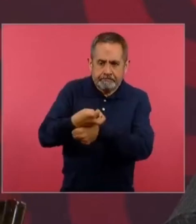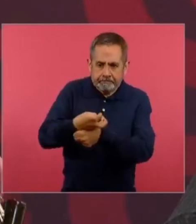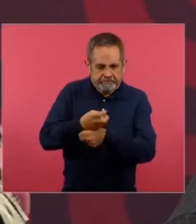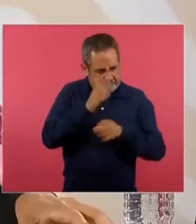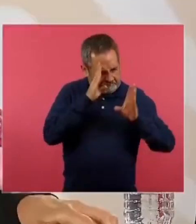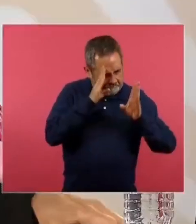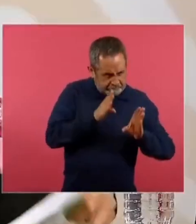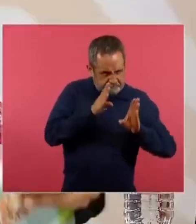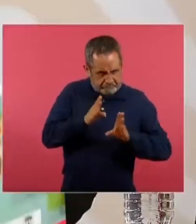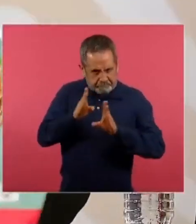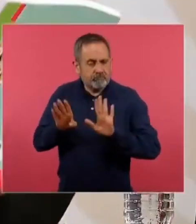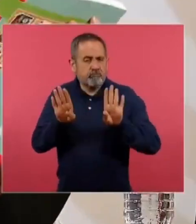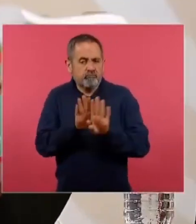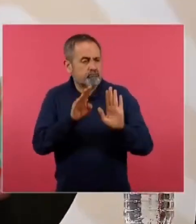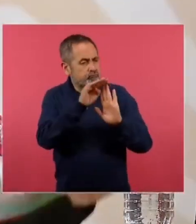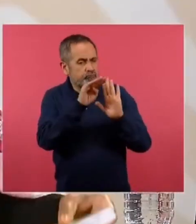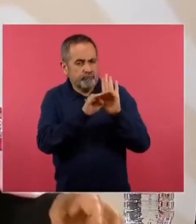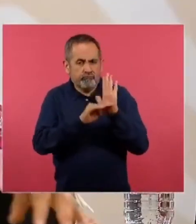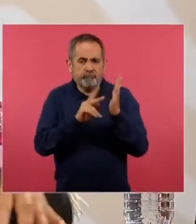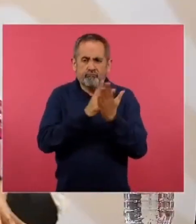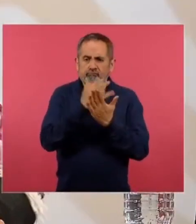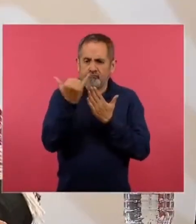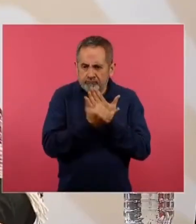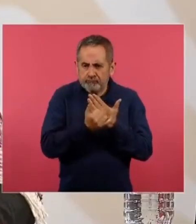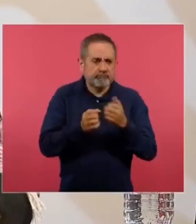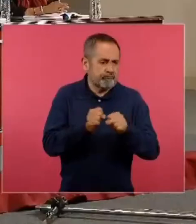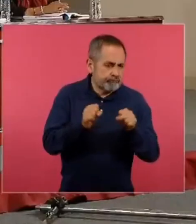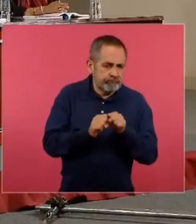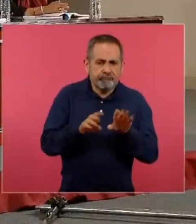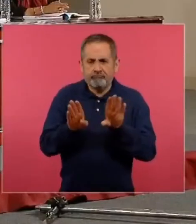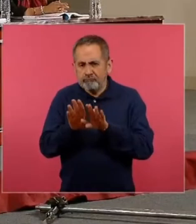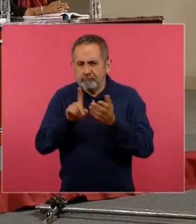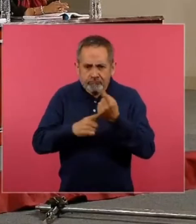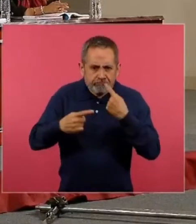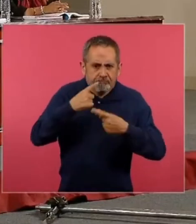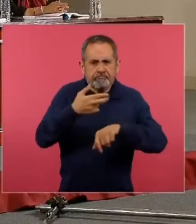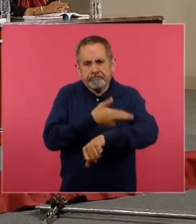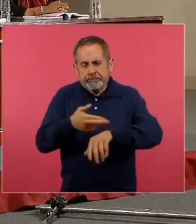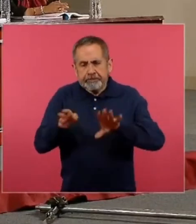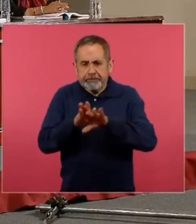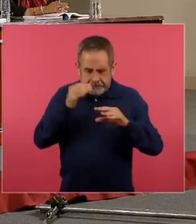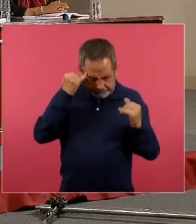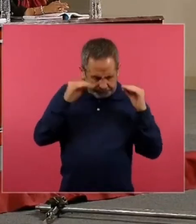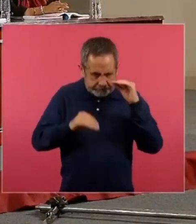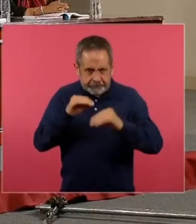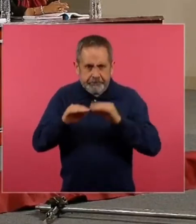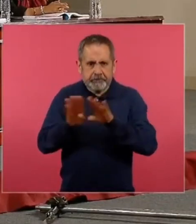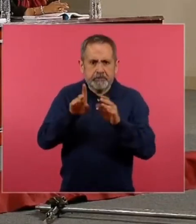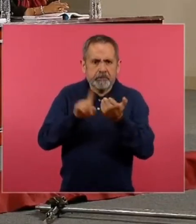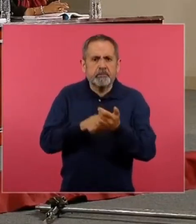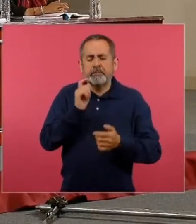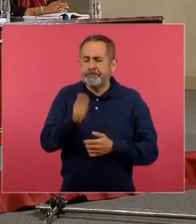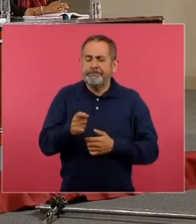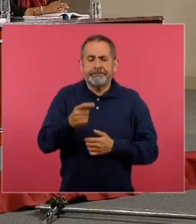de demostrar cómo desde los proyectos del aula, cómo desde estos, cómo trabajamos, cómo construimos,